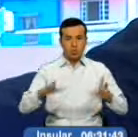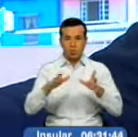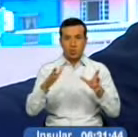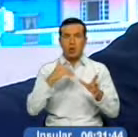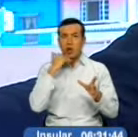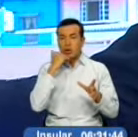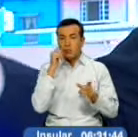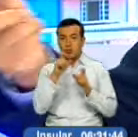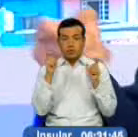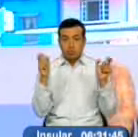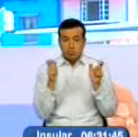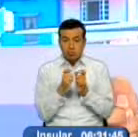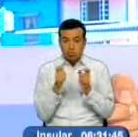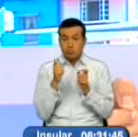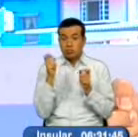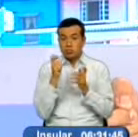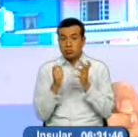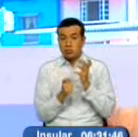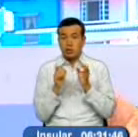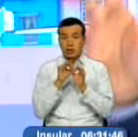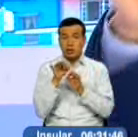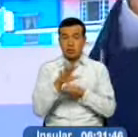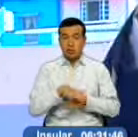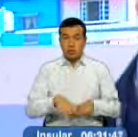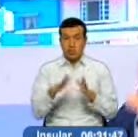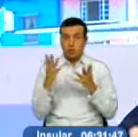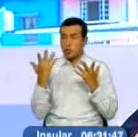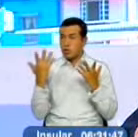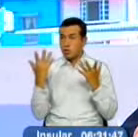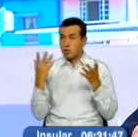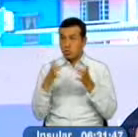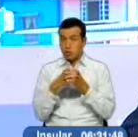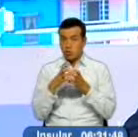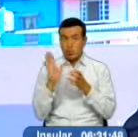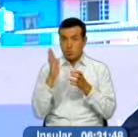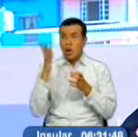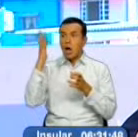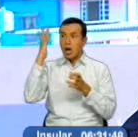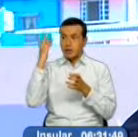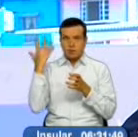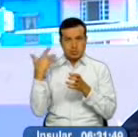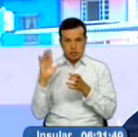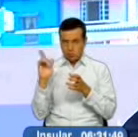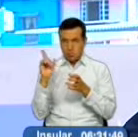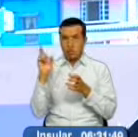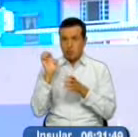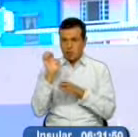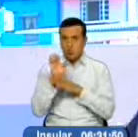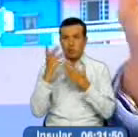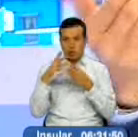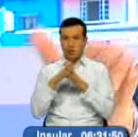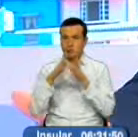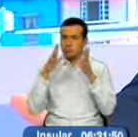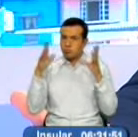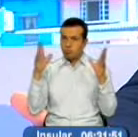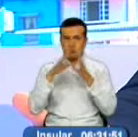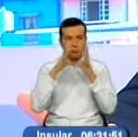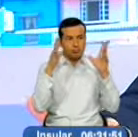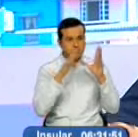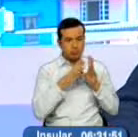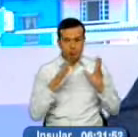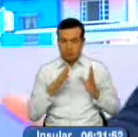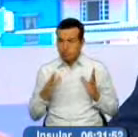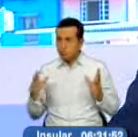mínimo de habitantes necesarios para hacer un cantón. Ahora ya no tienes eso en el caso ecuatoriano. Y el reto,